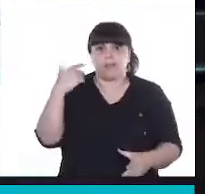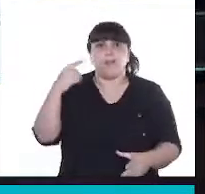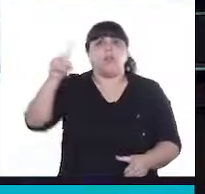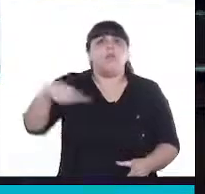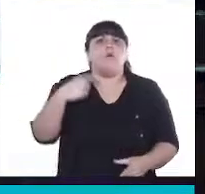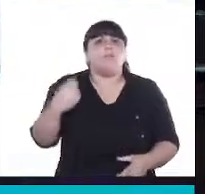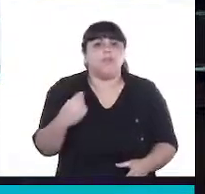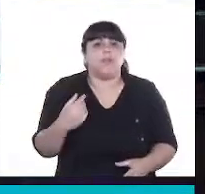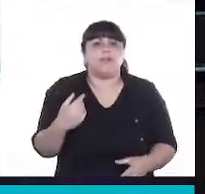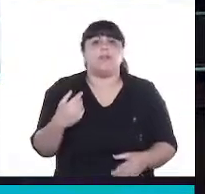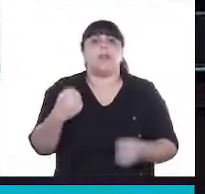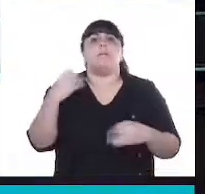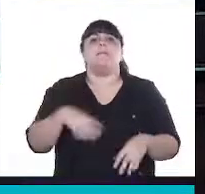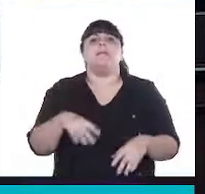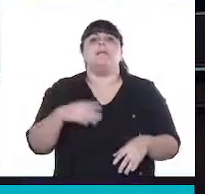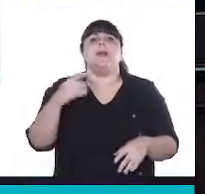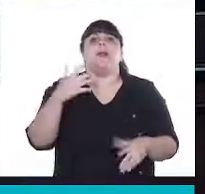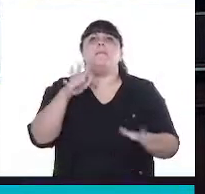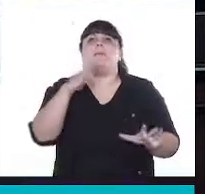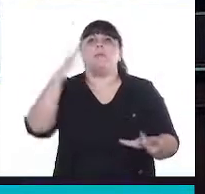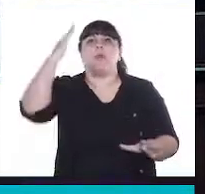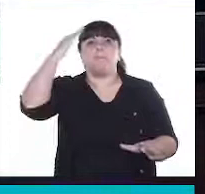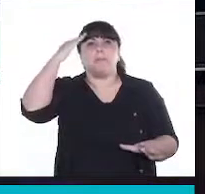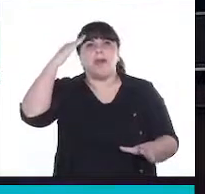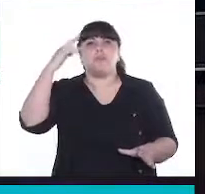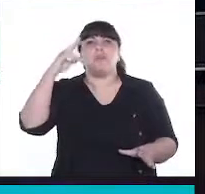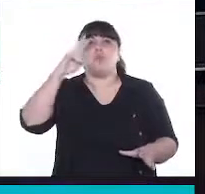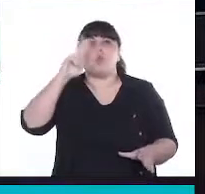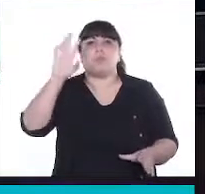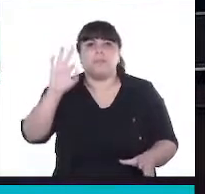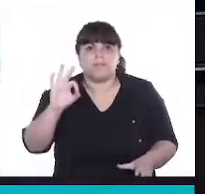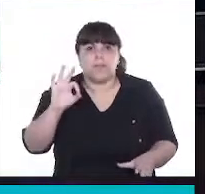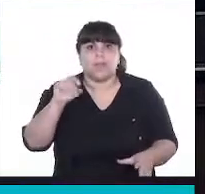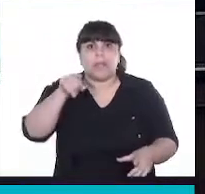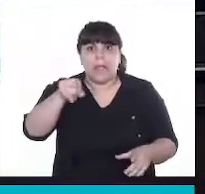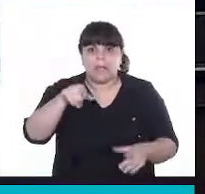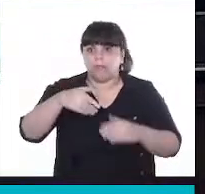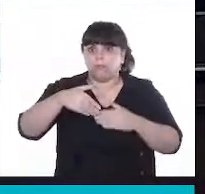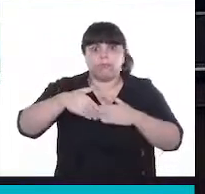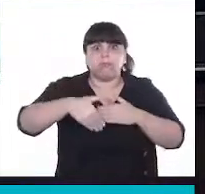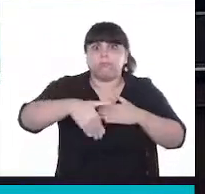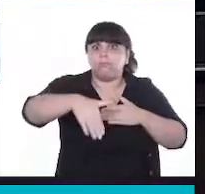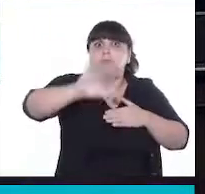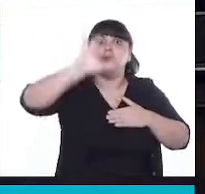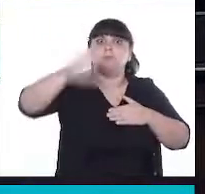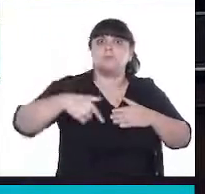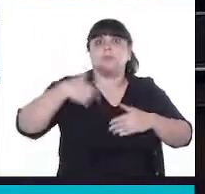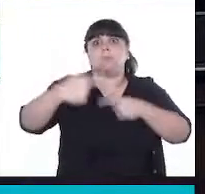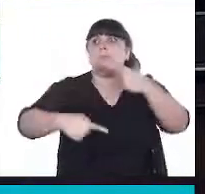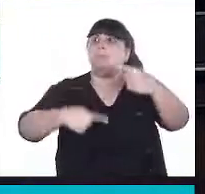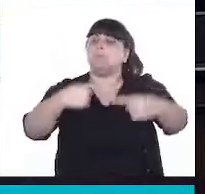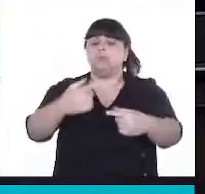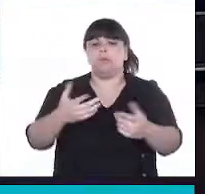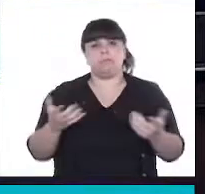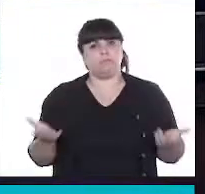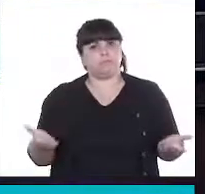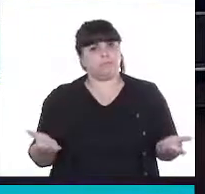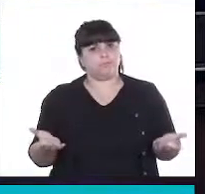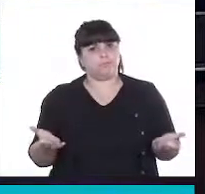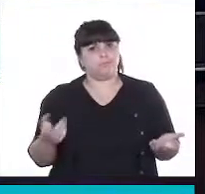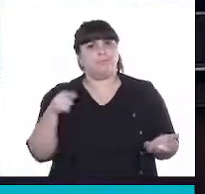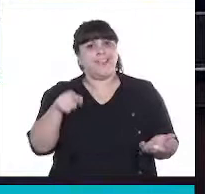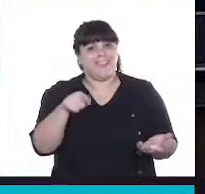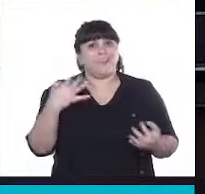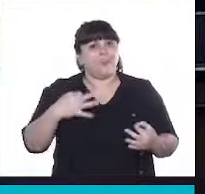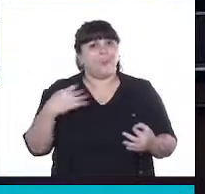una iniciativa temporal allá por marzo del 2020 y termino perpetuándose en el tiempo esto que acabo de decir debiera hacernos reflexionar